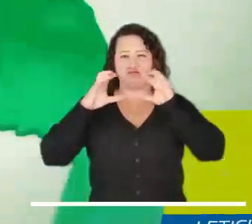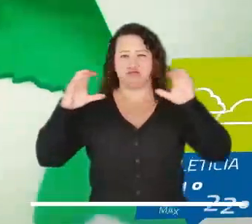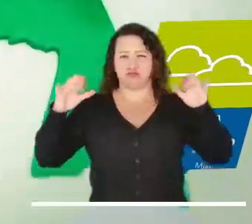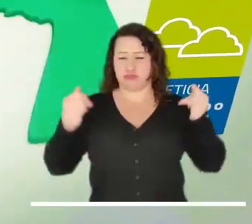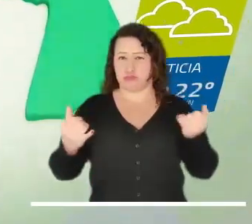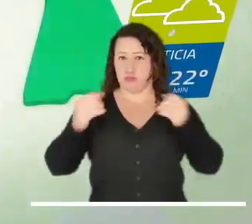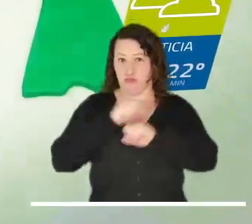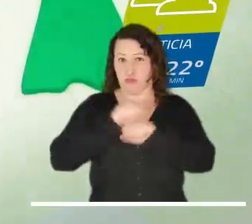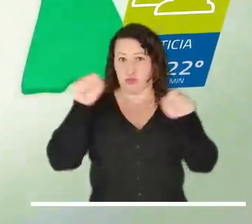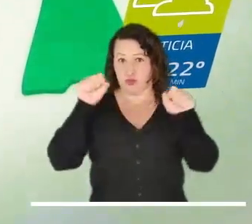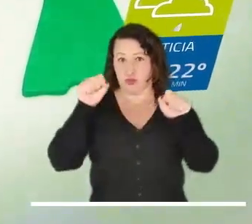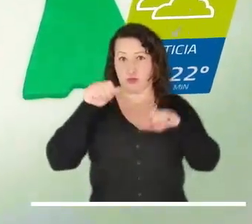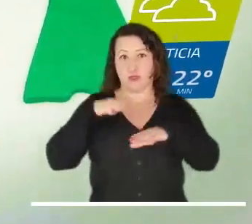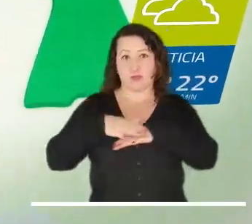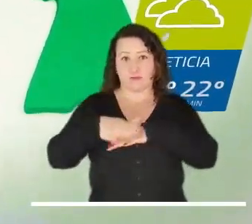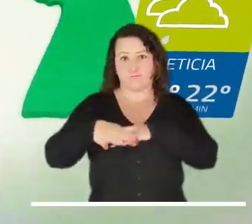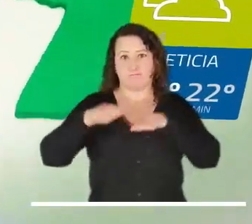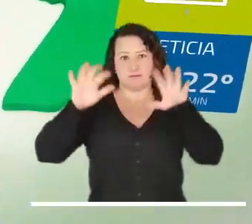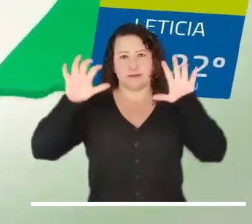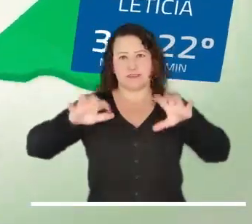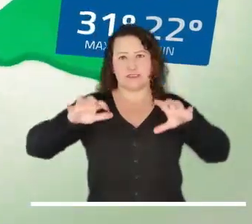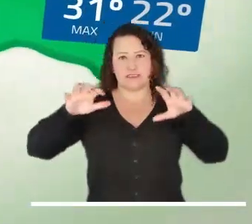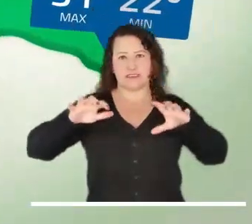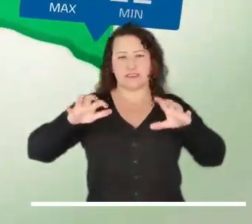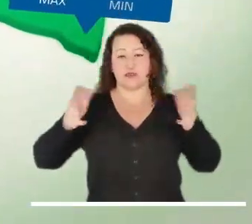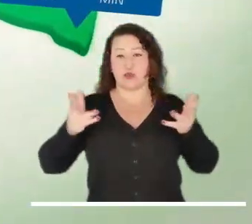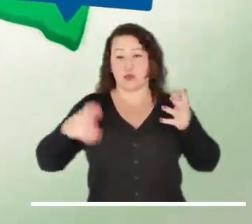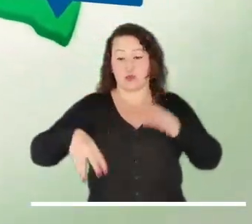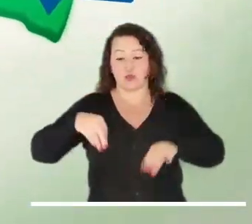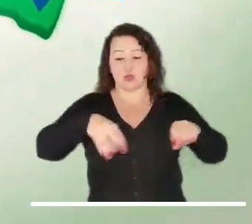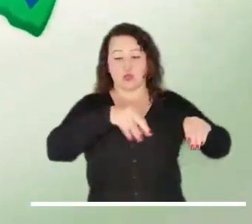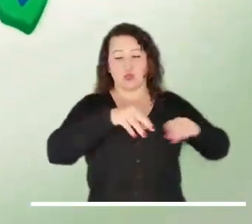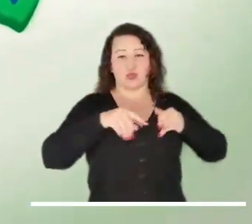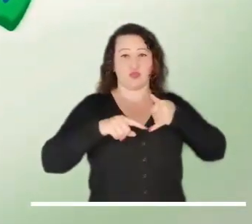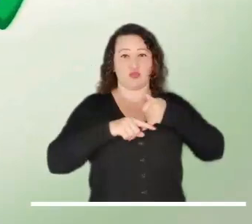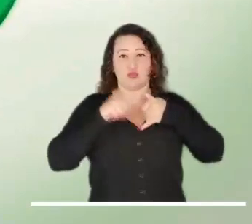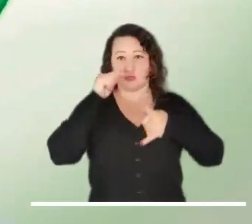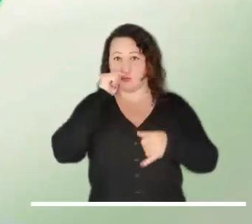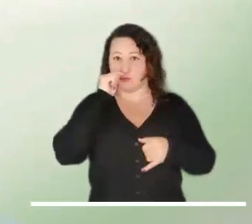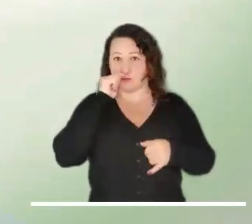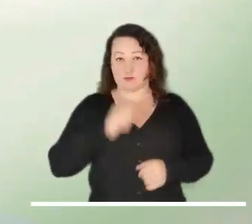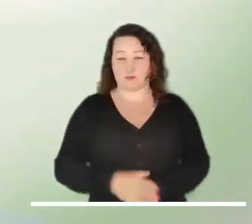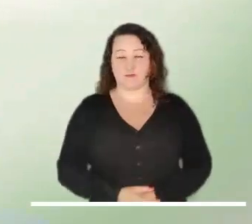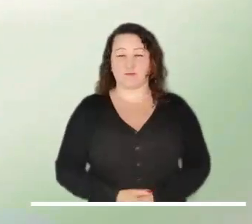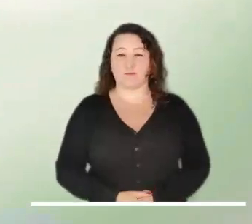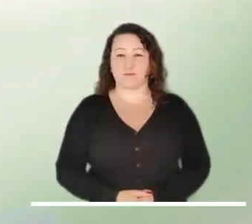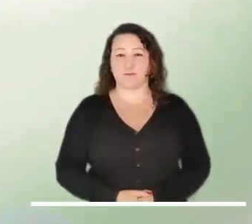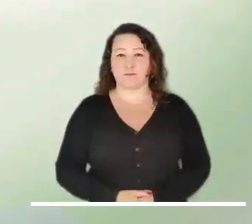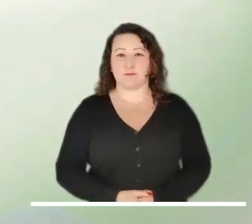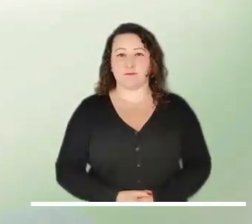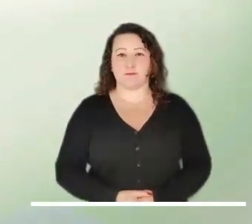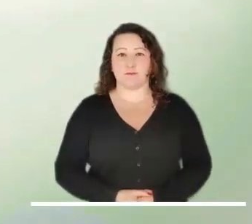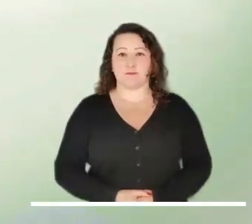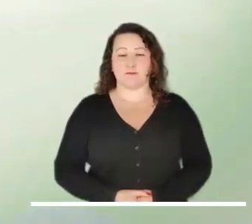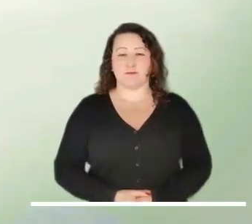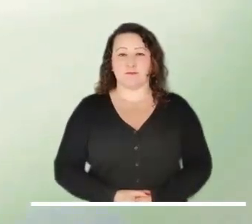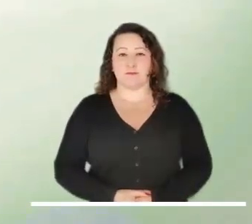En la región amazónica, el cielo nublado previsto para la mañana favorecería la aparición de lluvias en el piedemonte